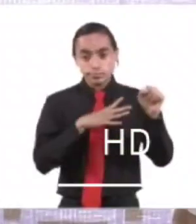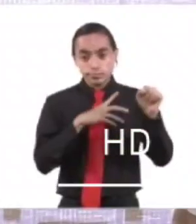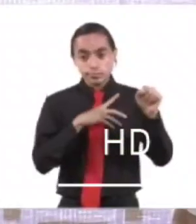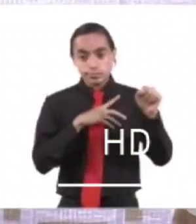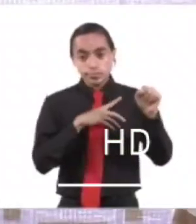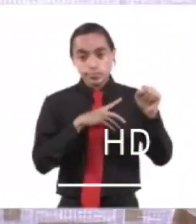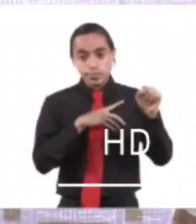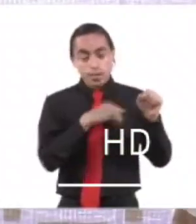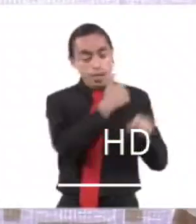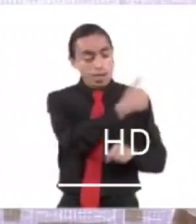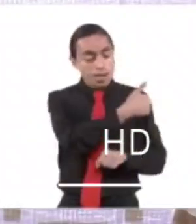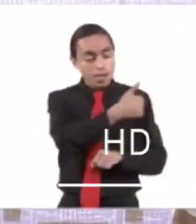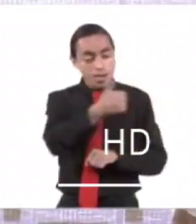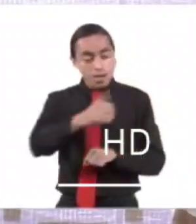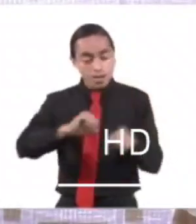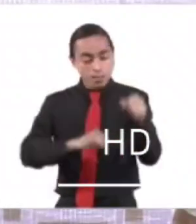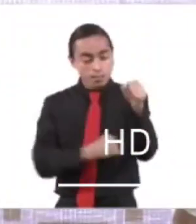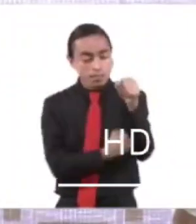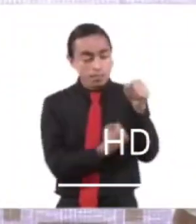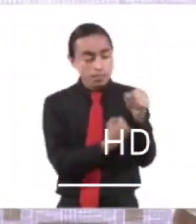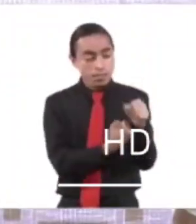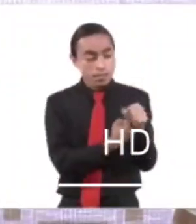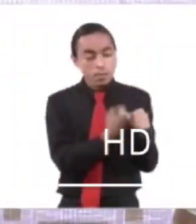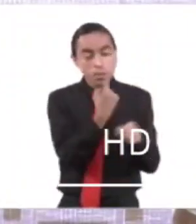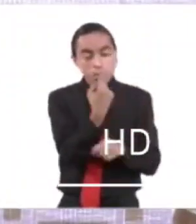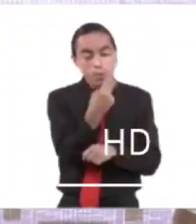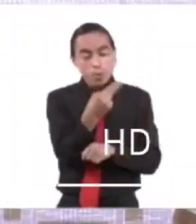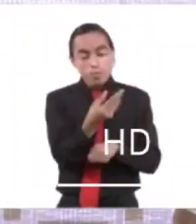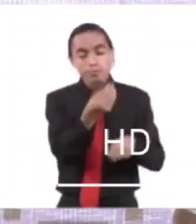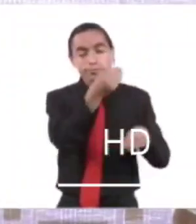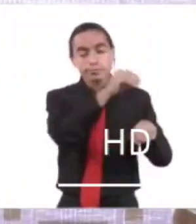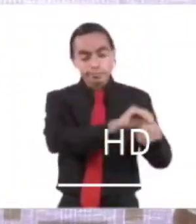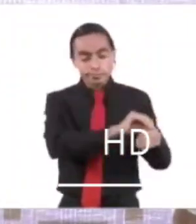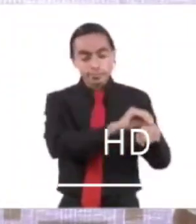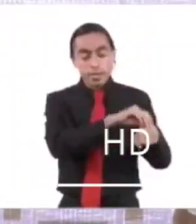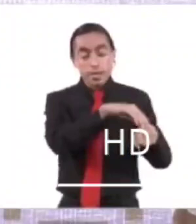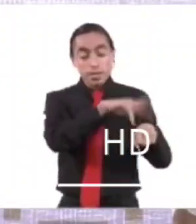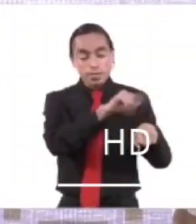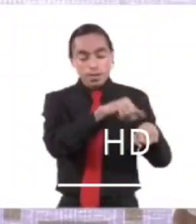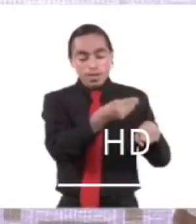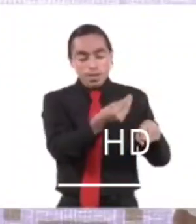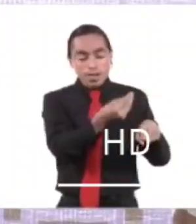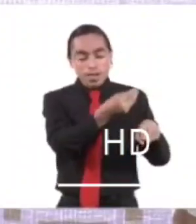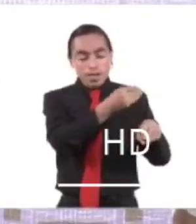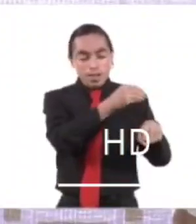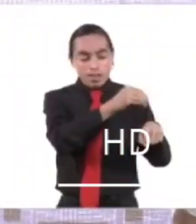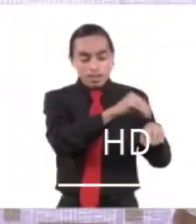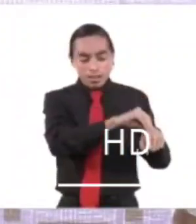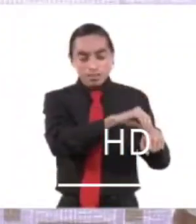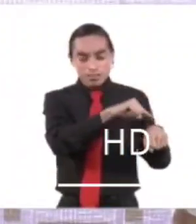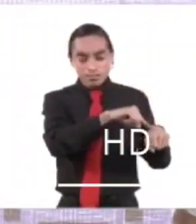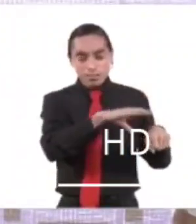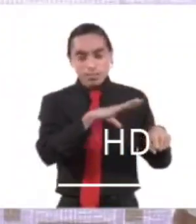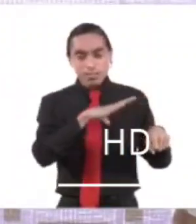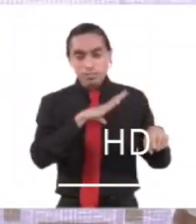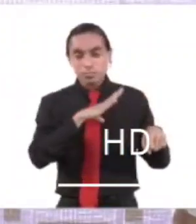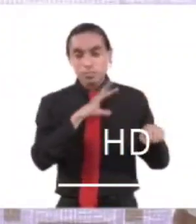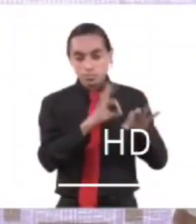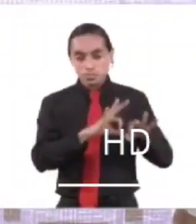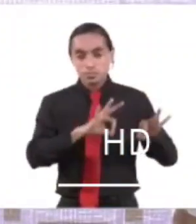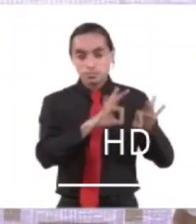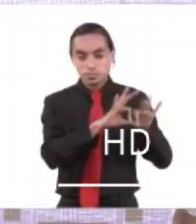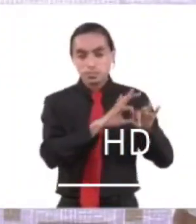poniéndole a cada pilares un nombre que lo distinga y que le dé